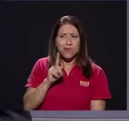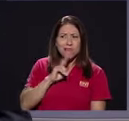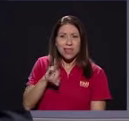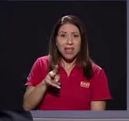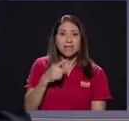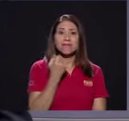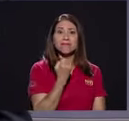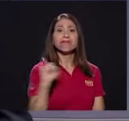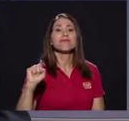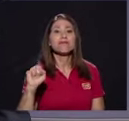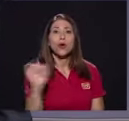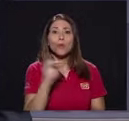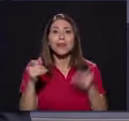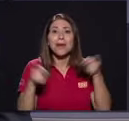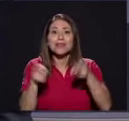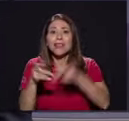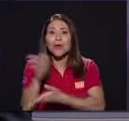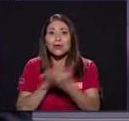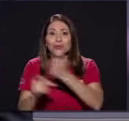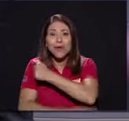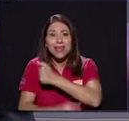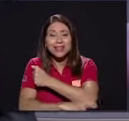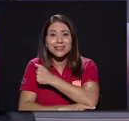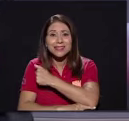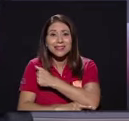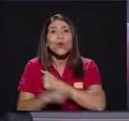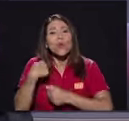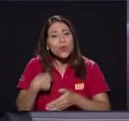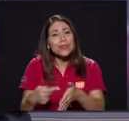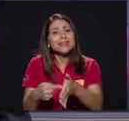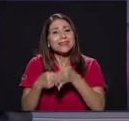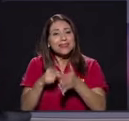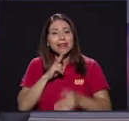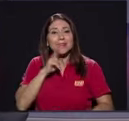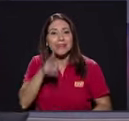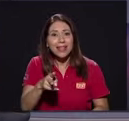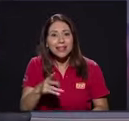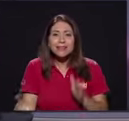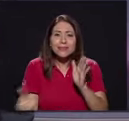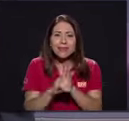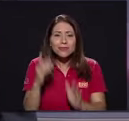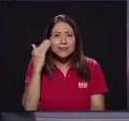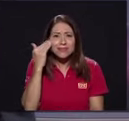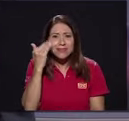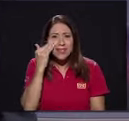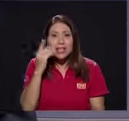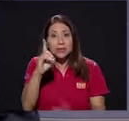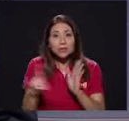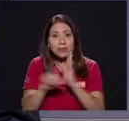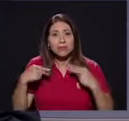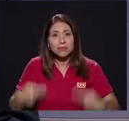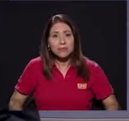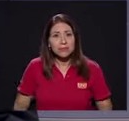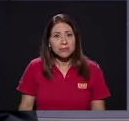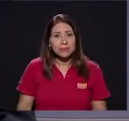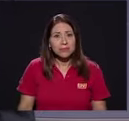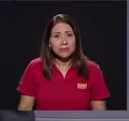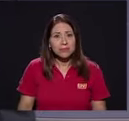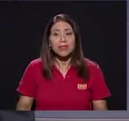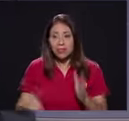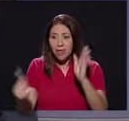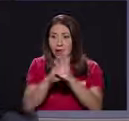revela, como lo que está pasando en algunos países de la región. Uno exige la verdad. El derecho a saber es un derecho humano.